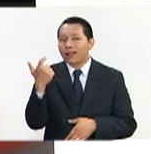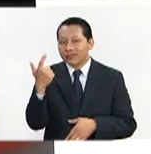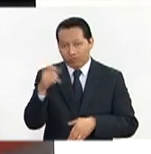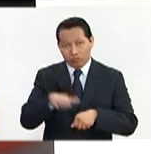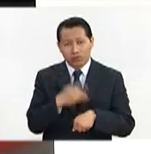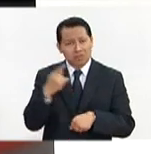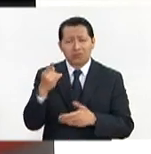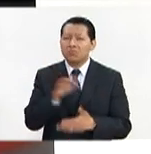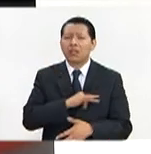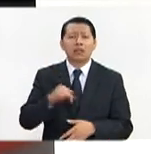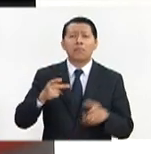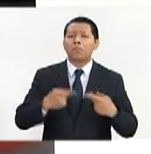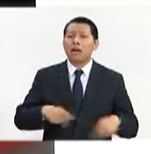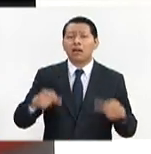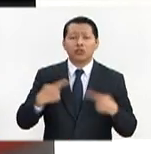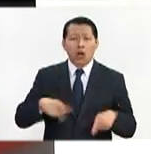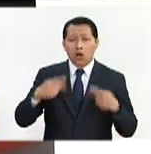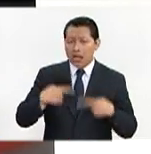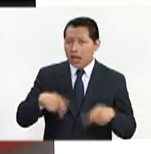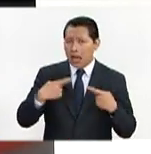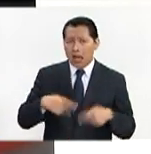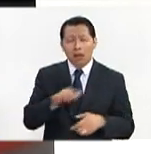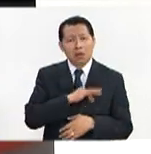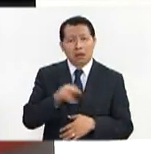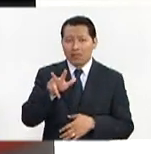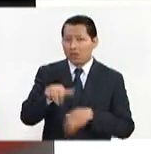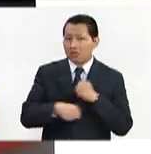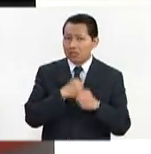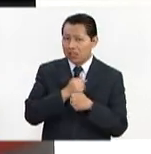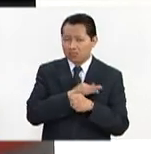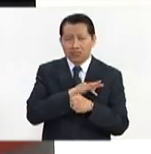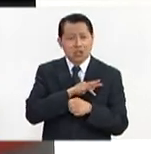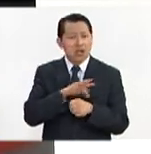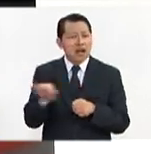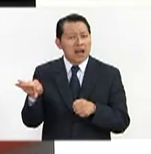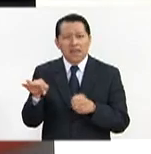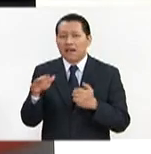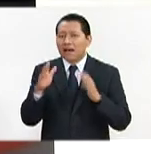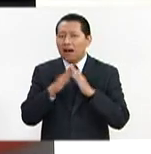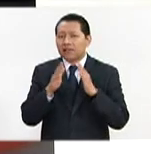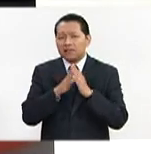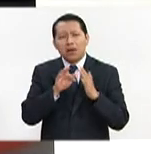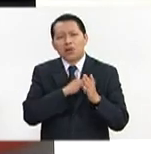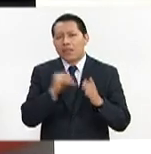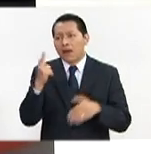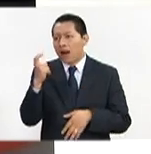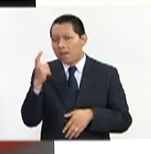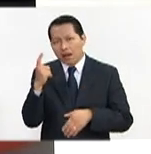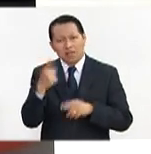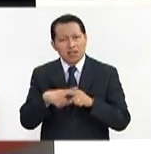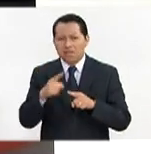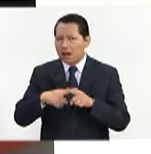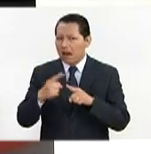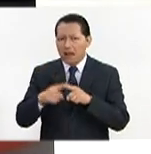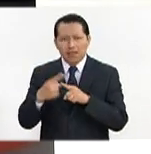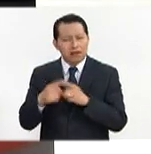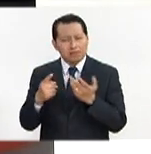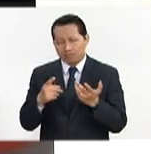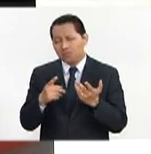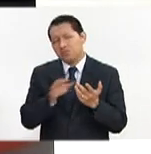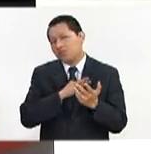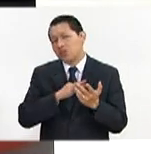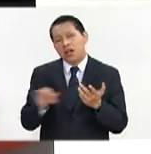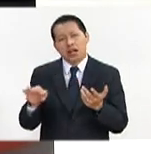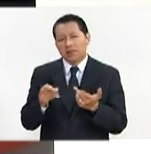mayor de edad tener en sus hogares armas de varias magnitudes, calibres y precisamente poder ocasionar